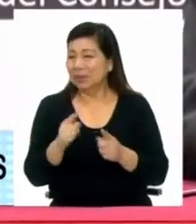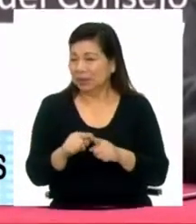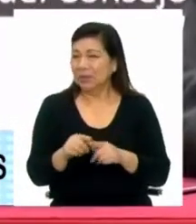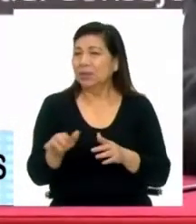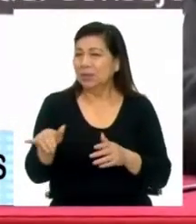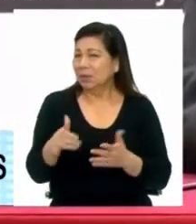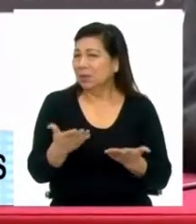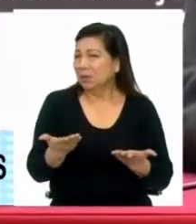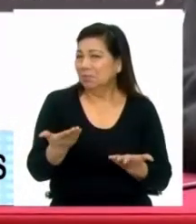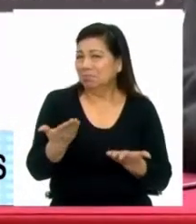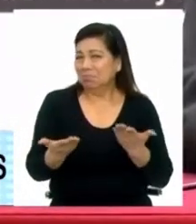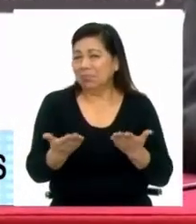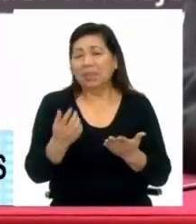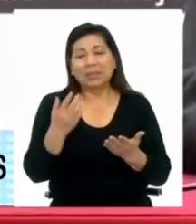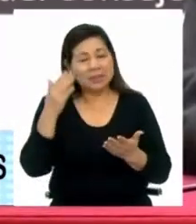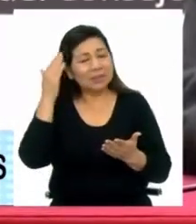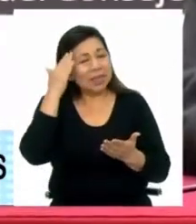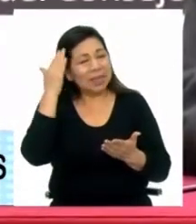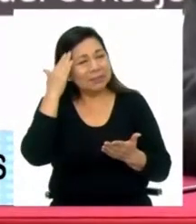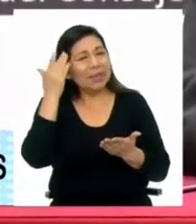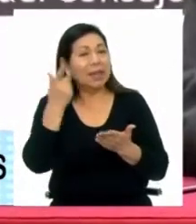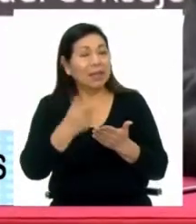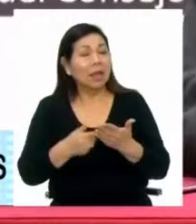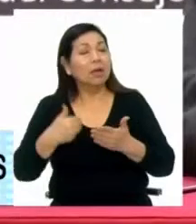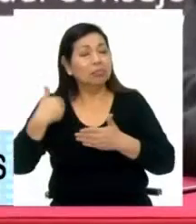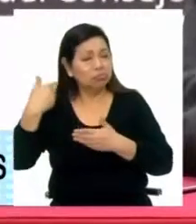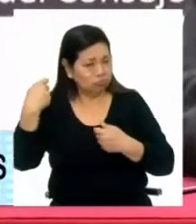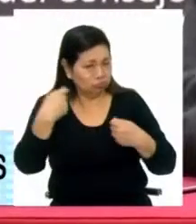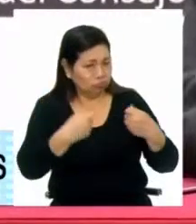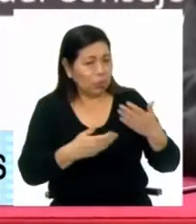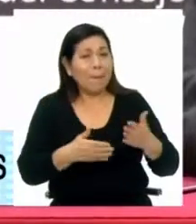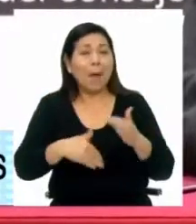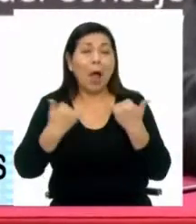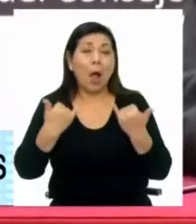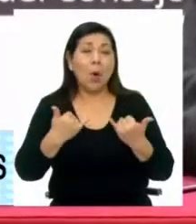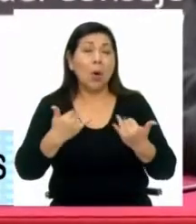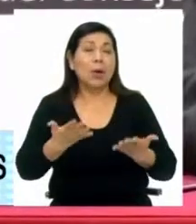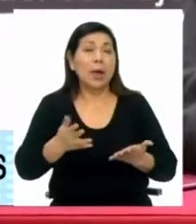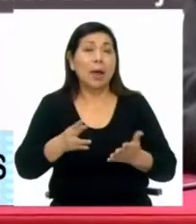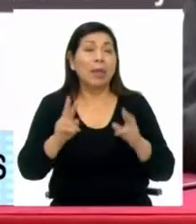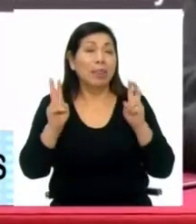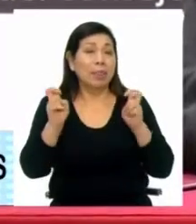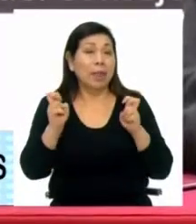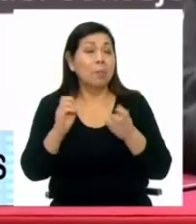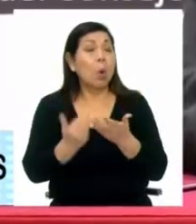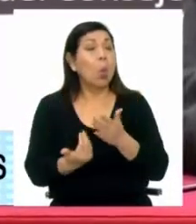situación bastante consciente de que hay que contribuir en estos momentos con el